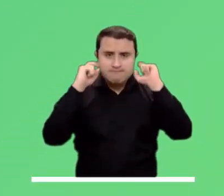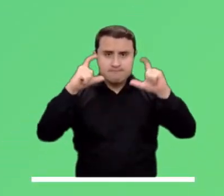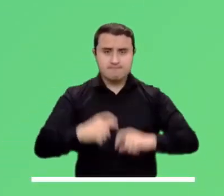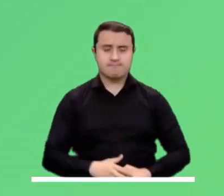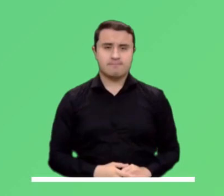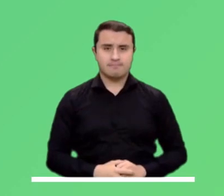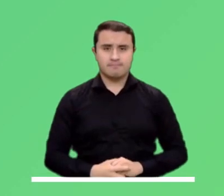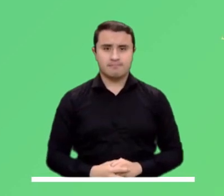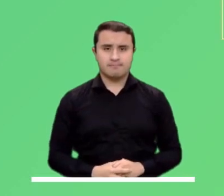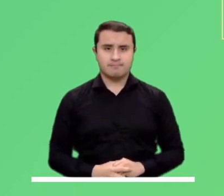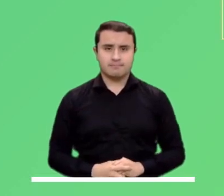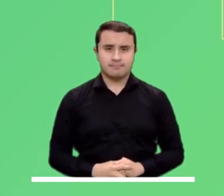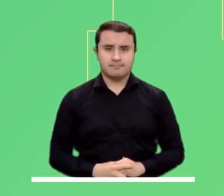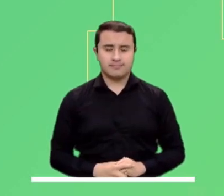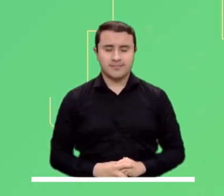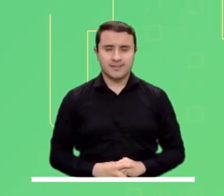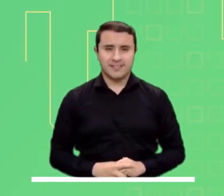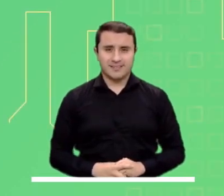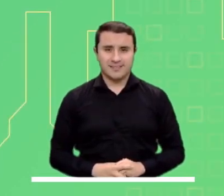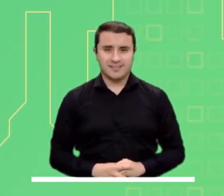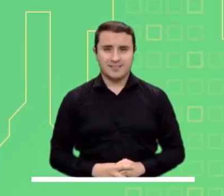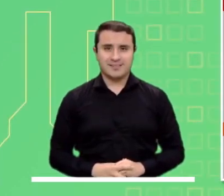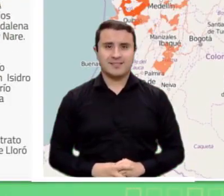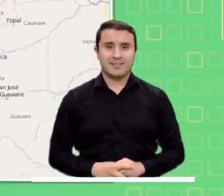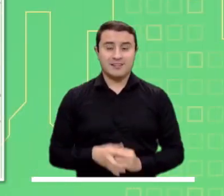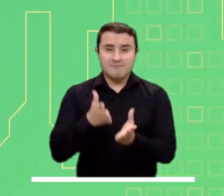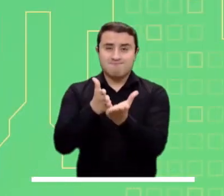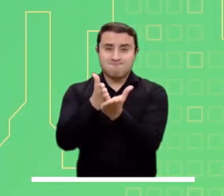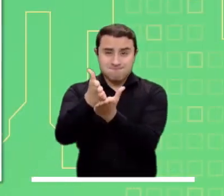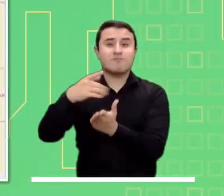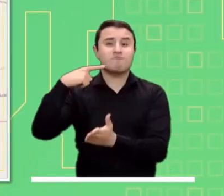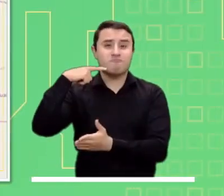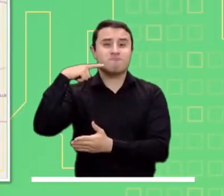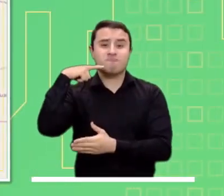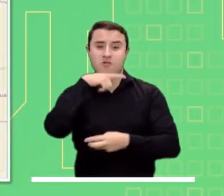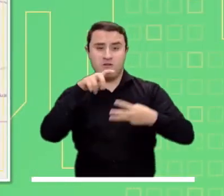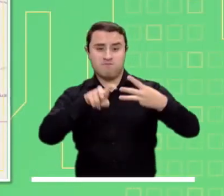ahora las alertas que se encuentran activas.